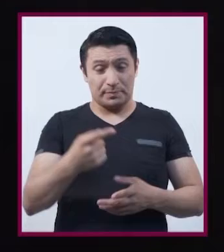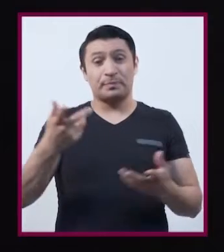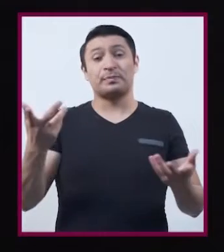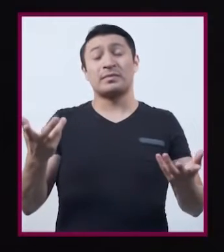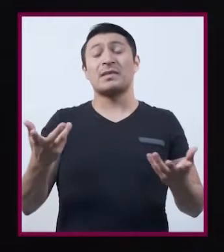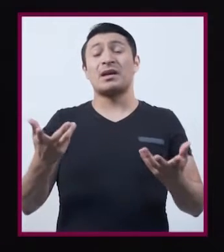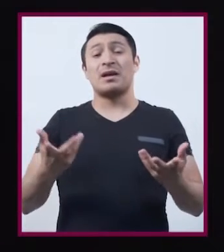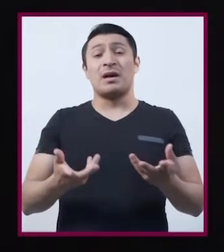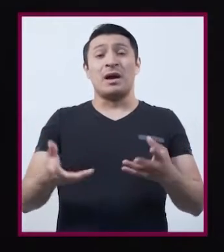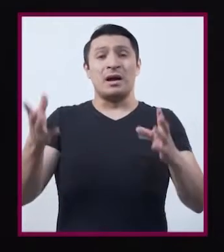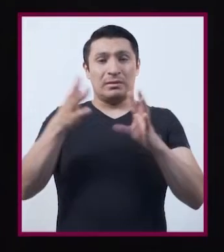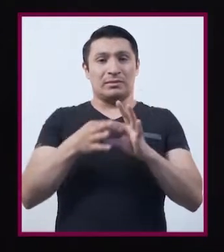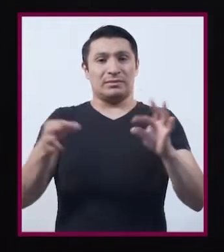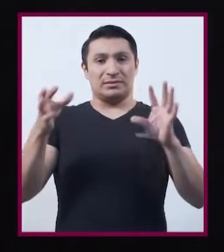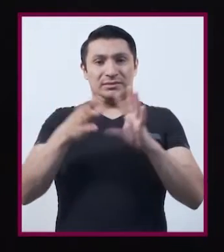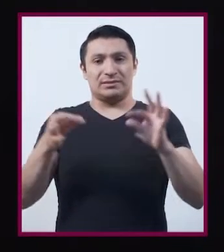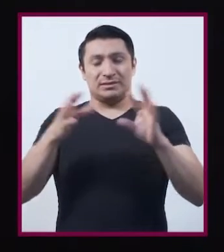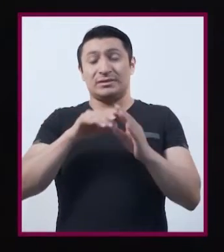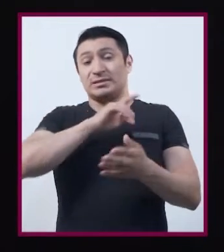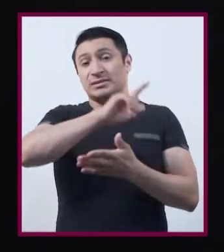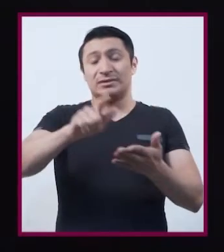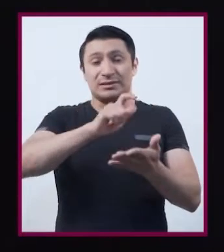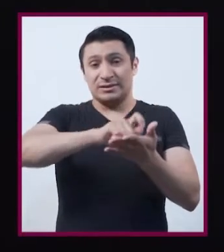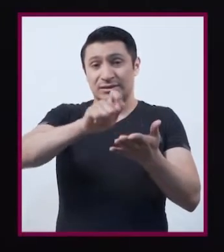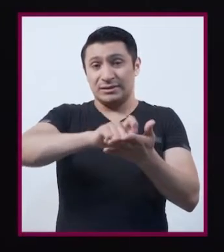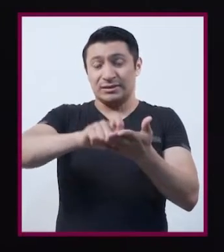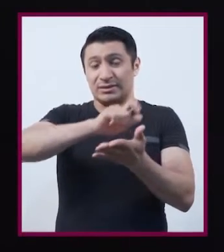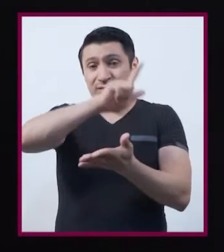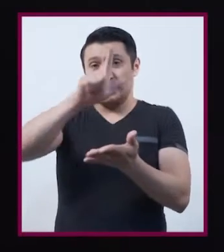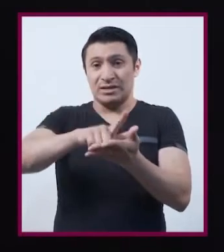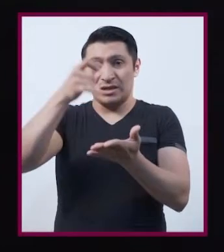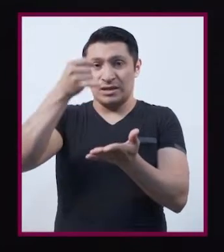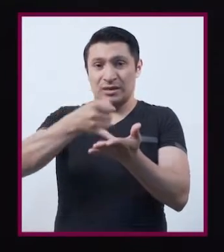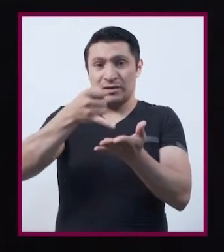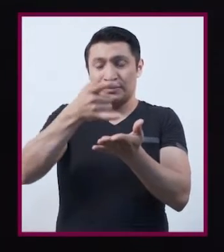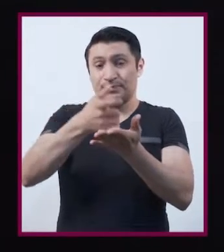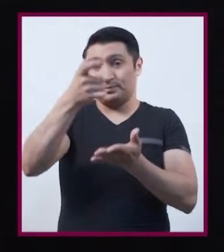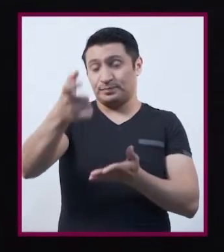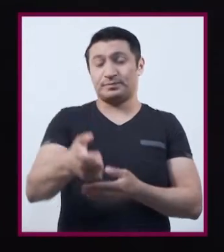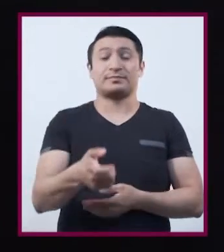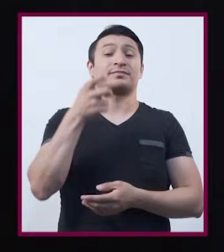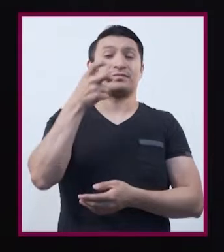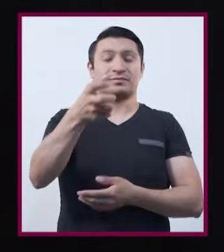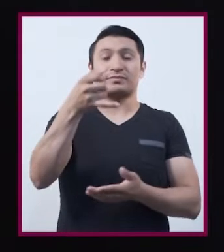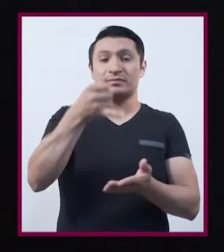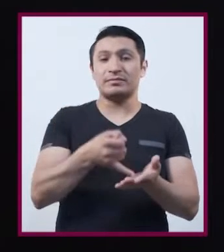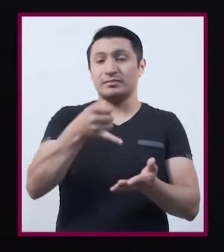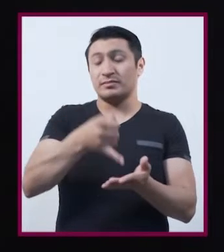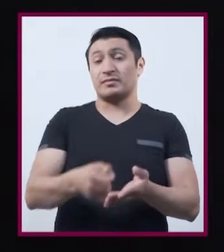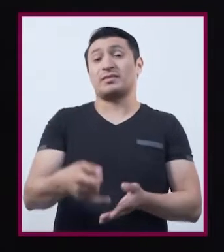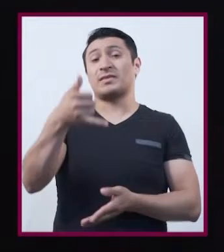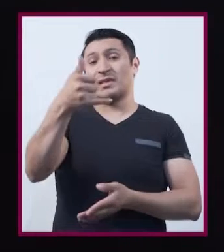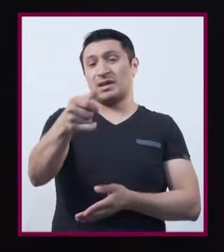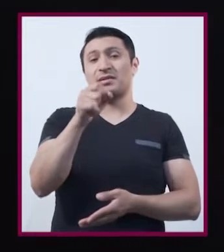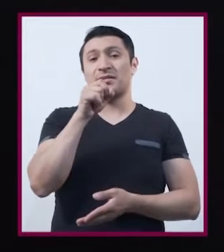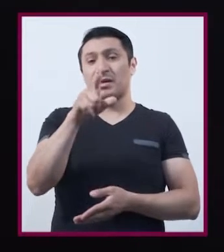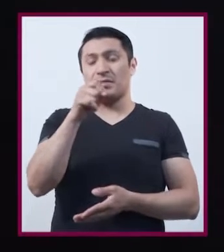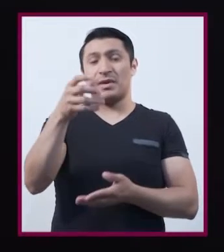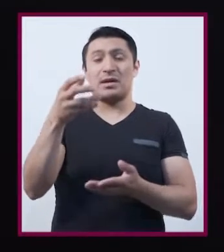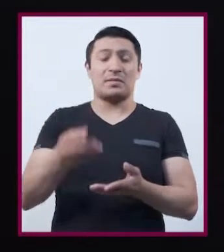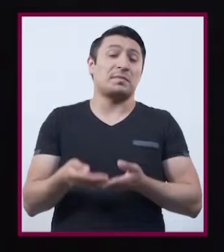voto para, entre otras muchas cosas, definir y diseñar las leyes de los impuestos que pagamos. En ese